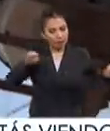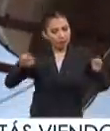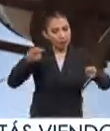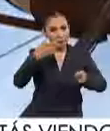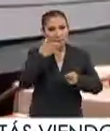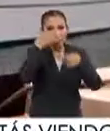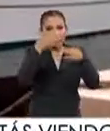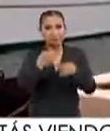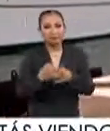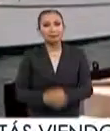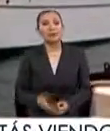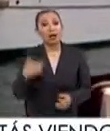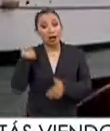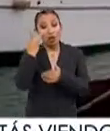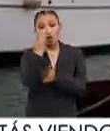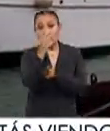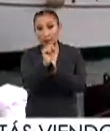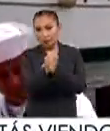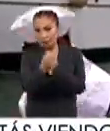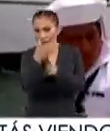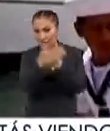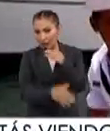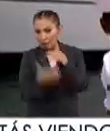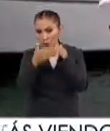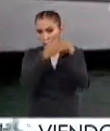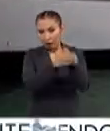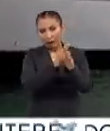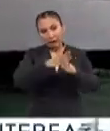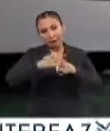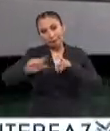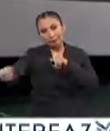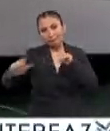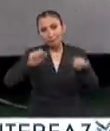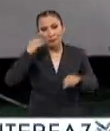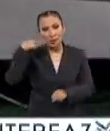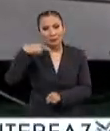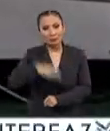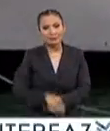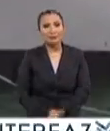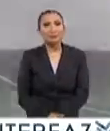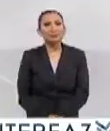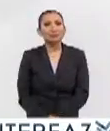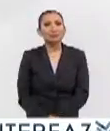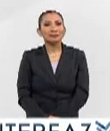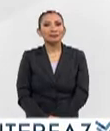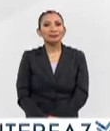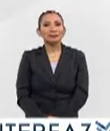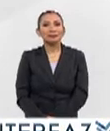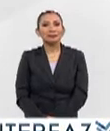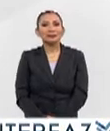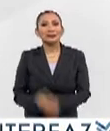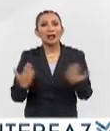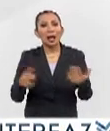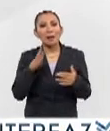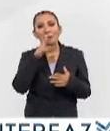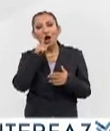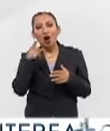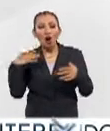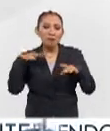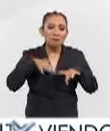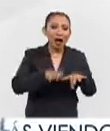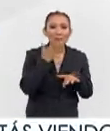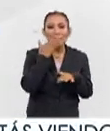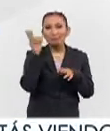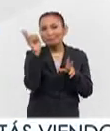desempeñarse de buena forma. Será hasta el 2 de septiembre cuando los buques dejen el puerto de Veracruz. Pues, buena mar y mejores vientos.